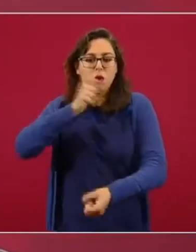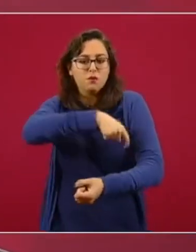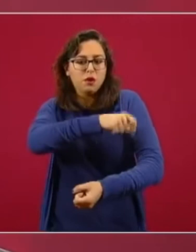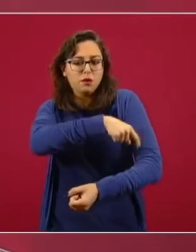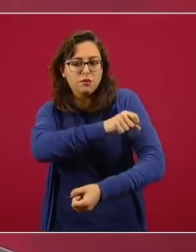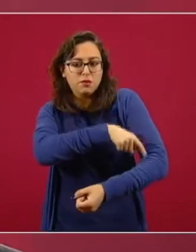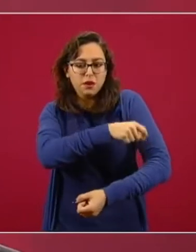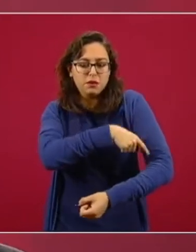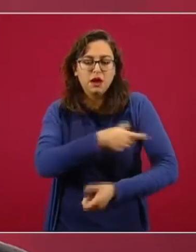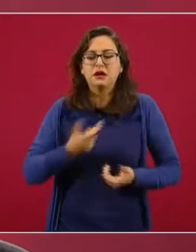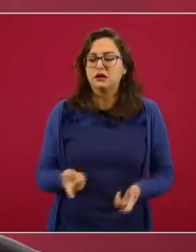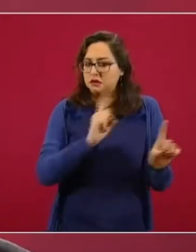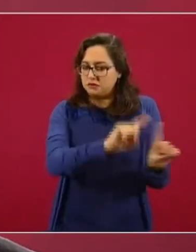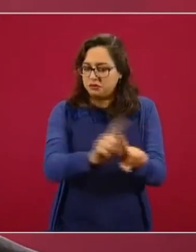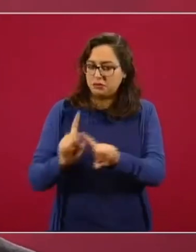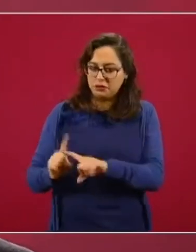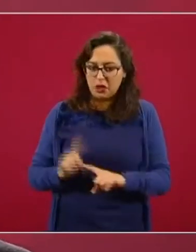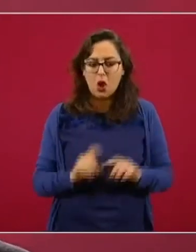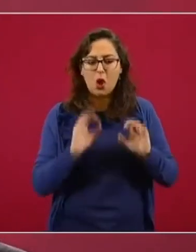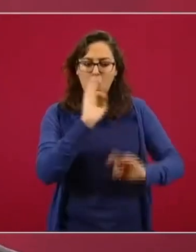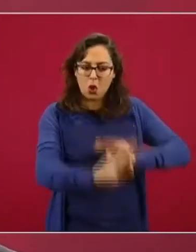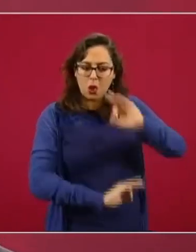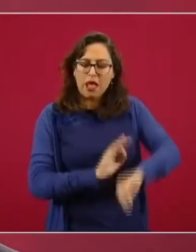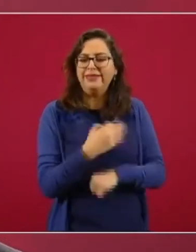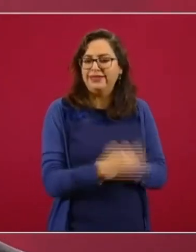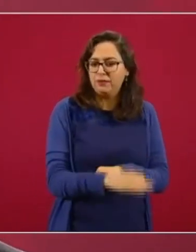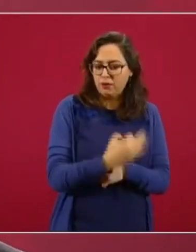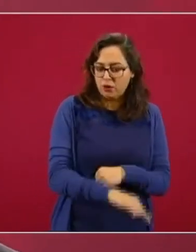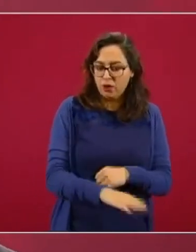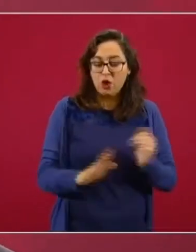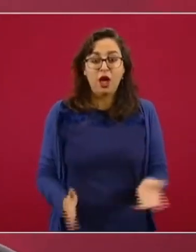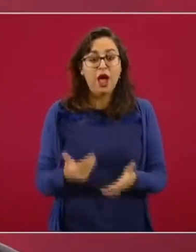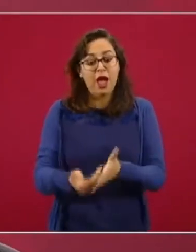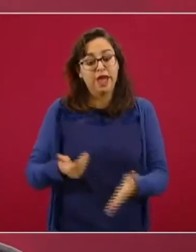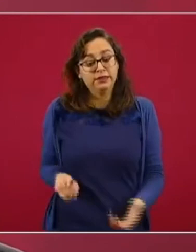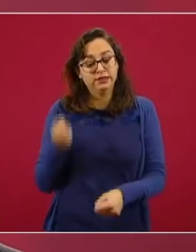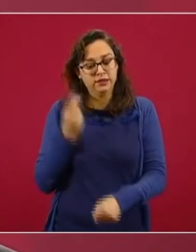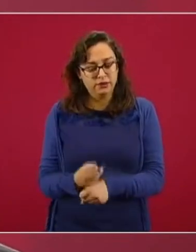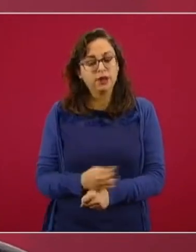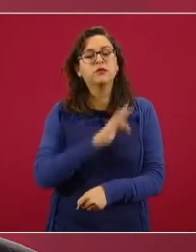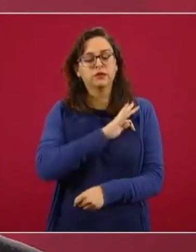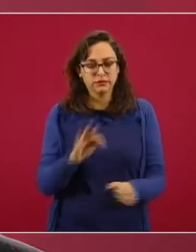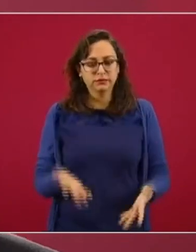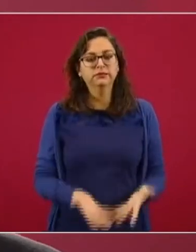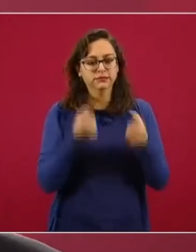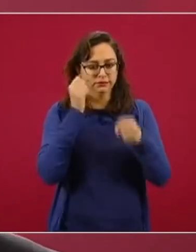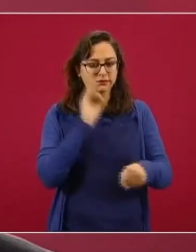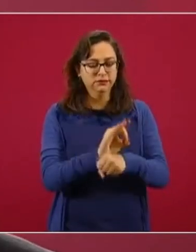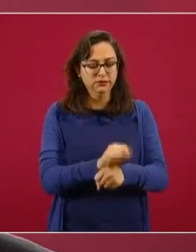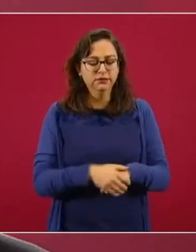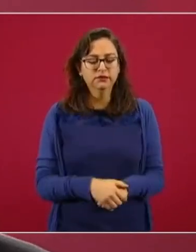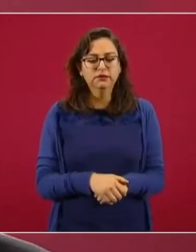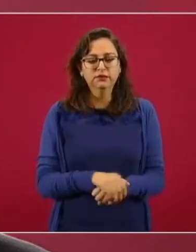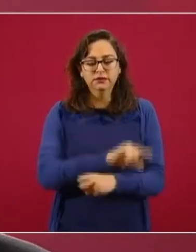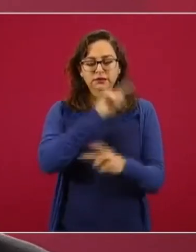cuidados médicos que, insisto, cuanto más temprano sean, más útiles van a ser. Y el